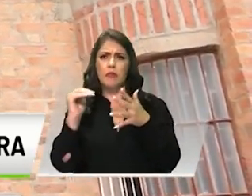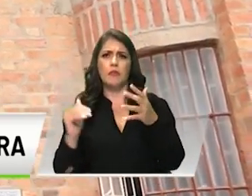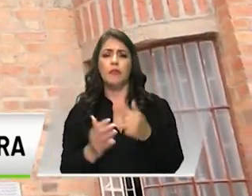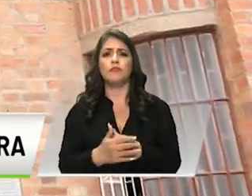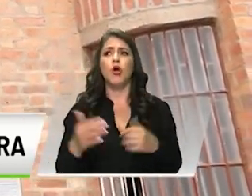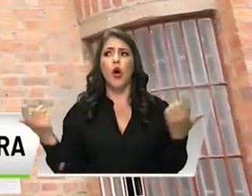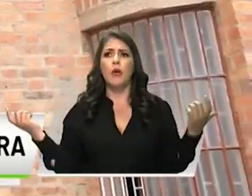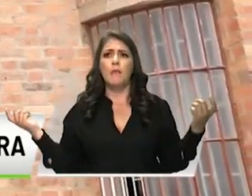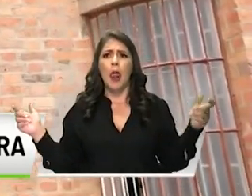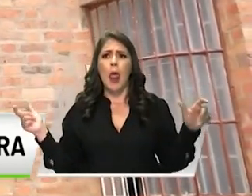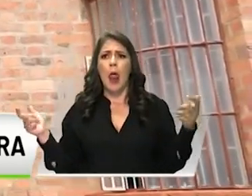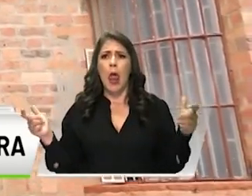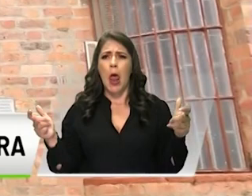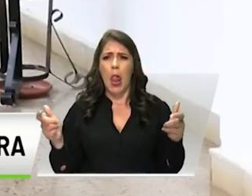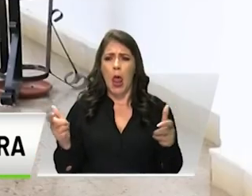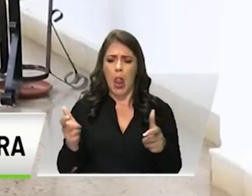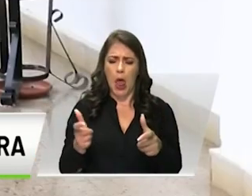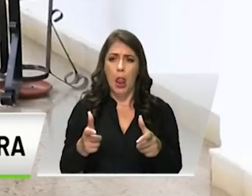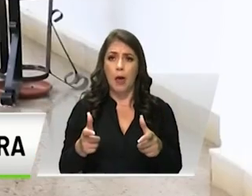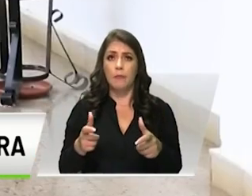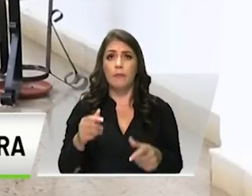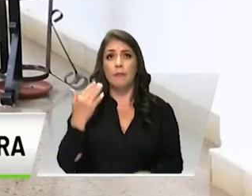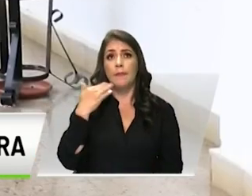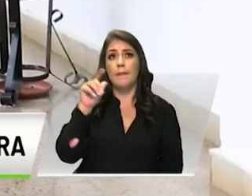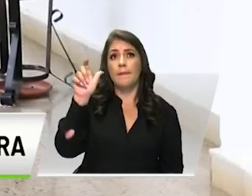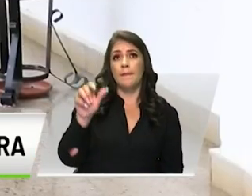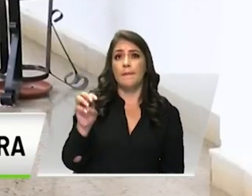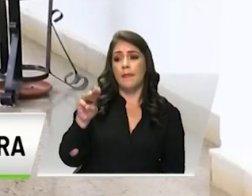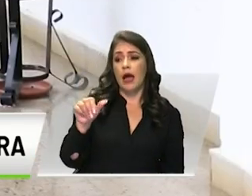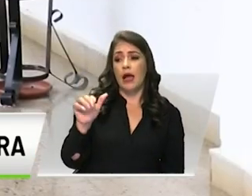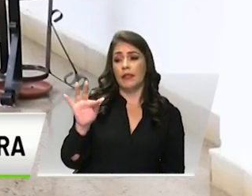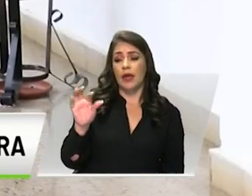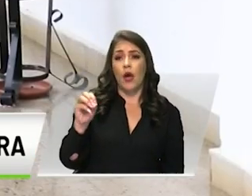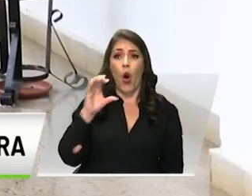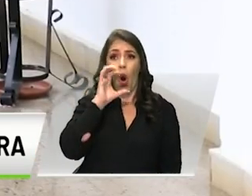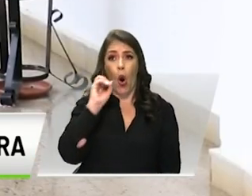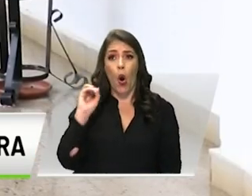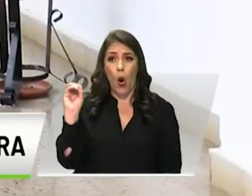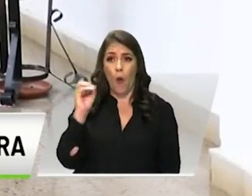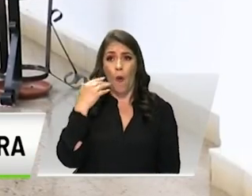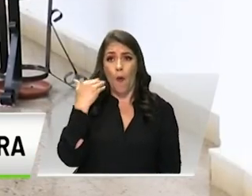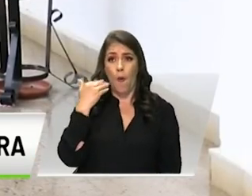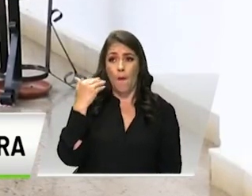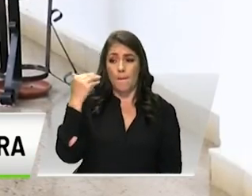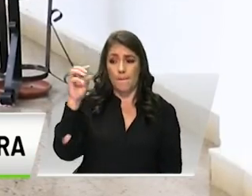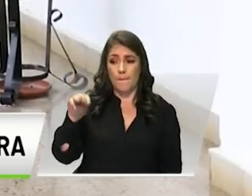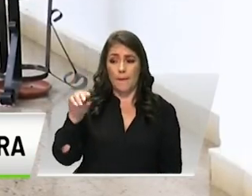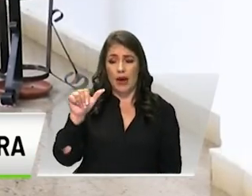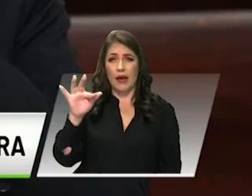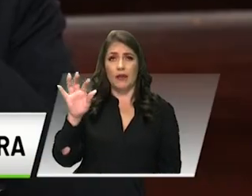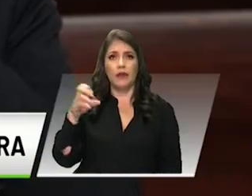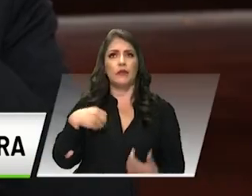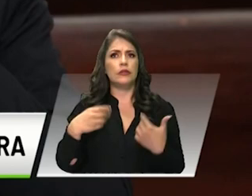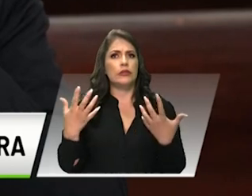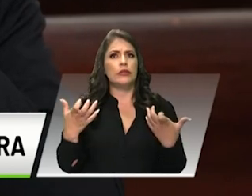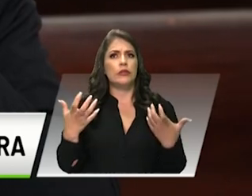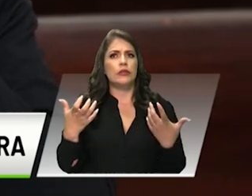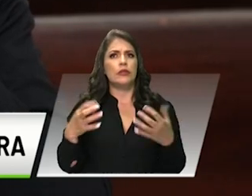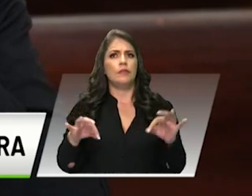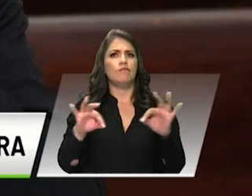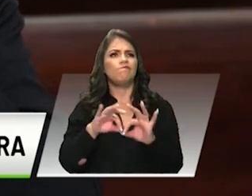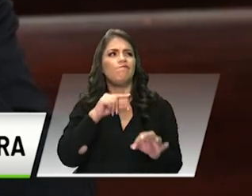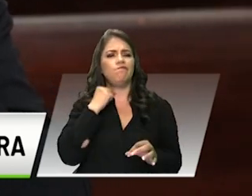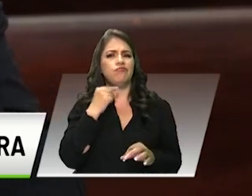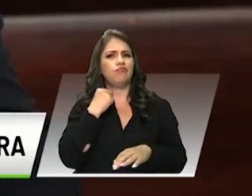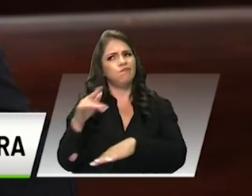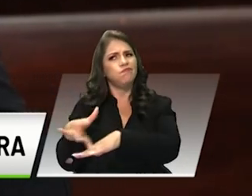reducido considerablemente, jóvenes como Mateo Palacio aseguran que ahora, más que nunca, es necesario fomentar el camino misionero, en